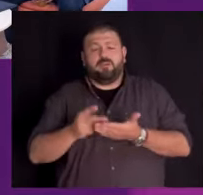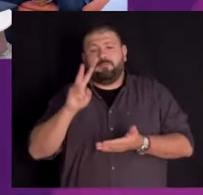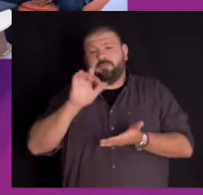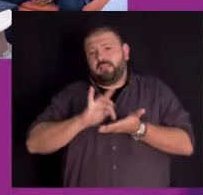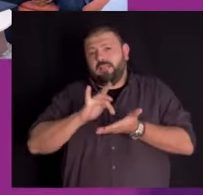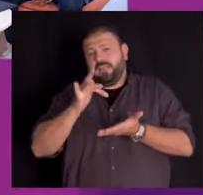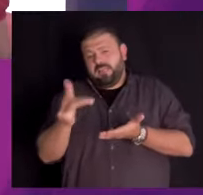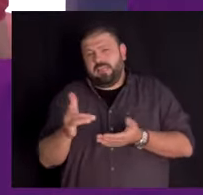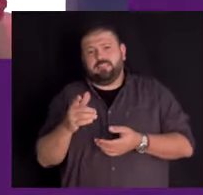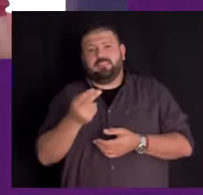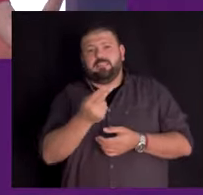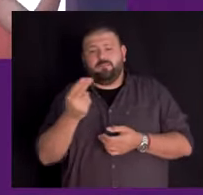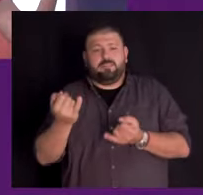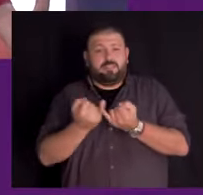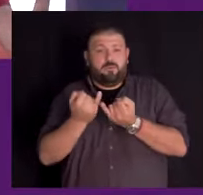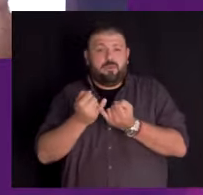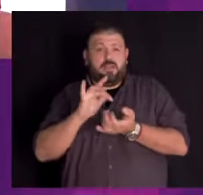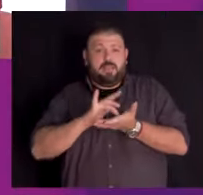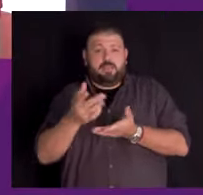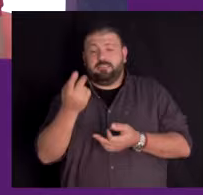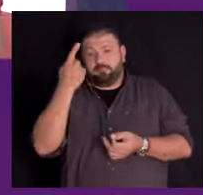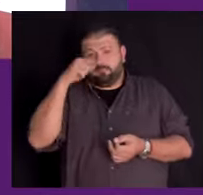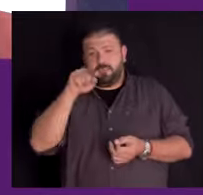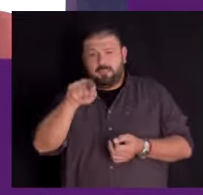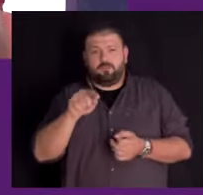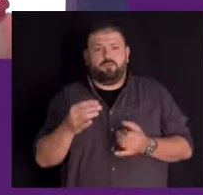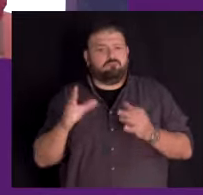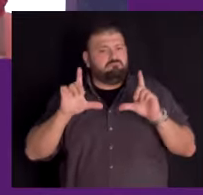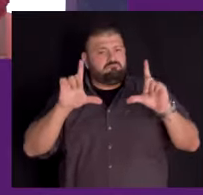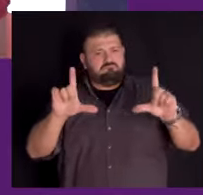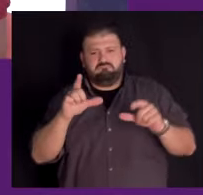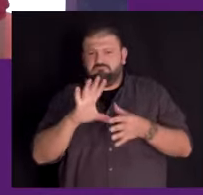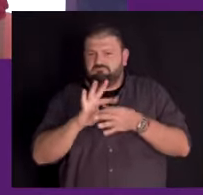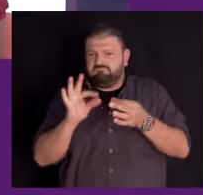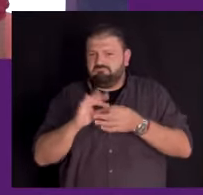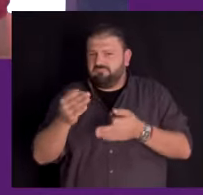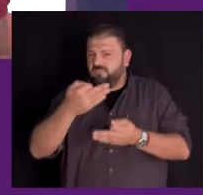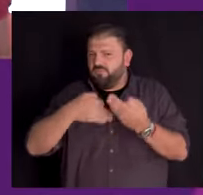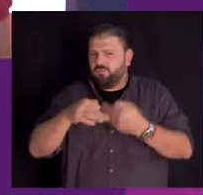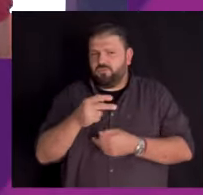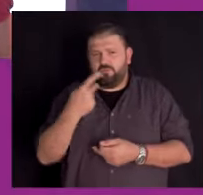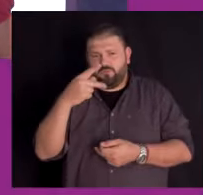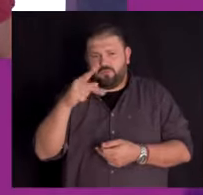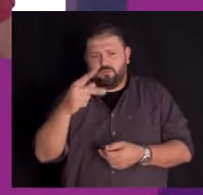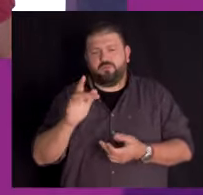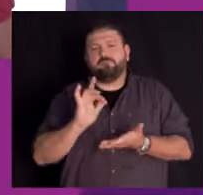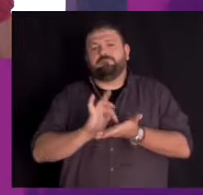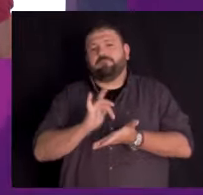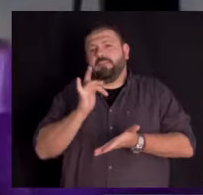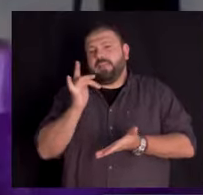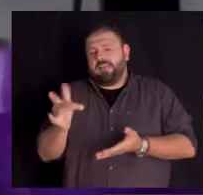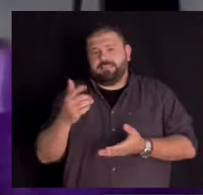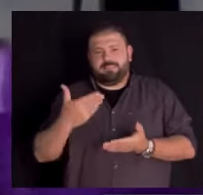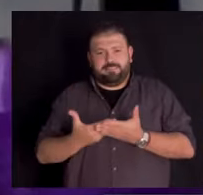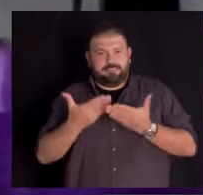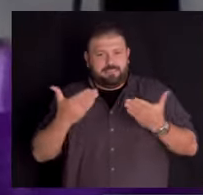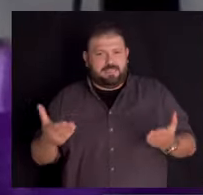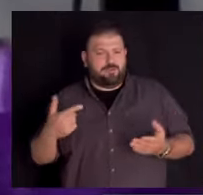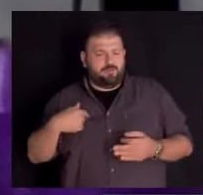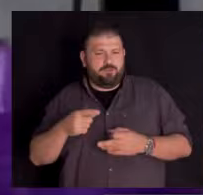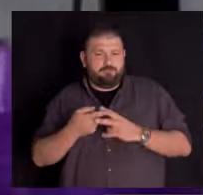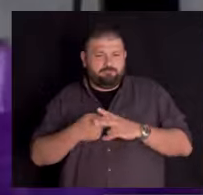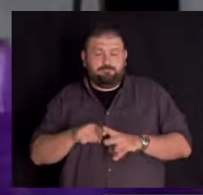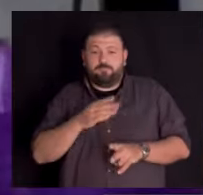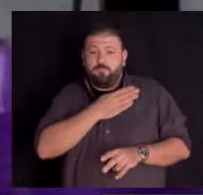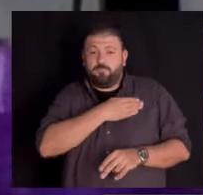estar con nosotros, y bueno, te cedemos el foro, estás en tu casa, es todo tuyo. Ay, al contrario, Clau, muchísimas gracias, Eduardo. Y bueno, como